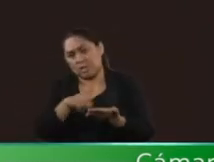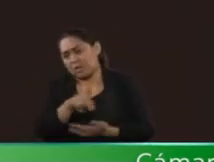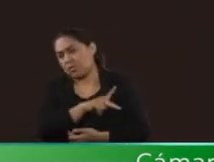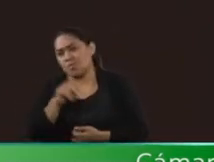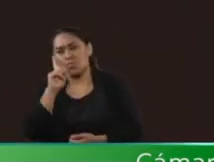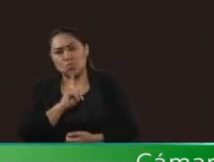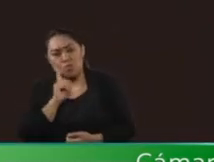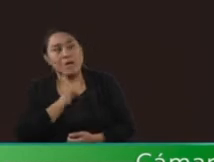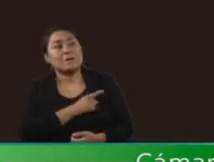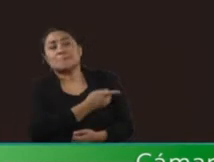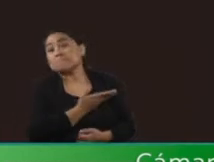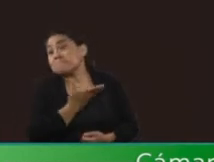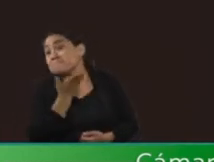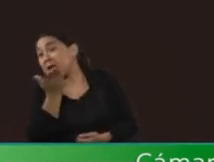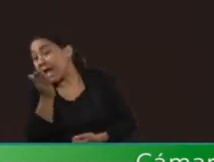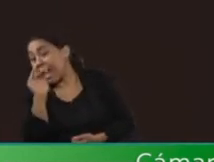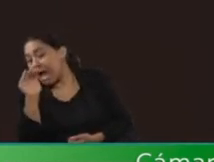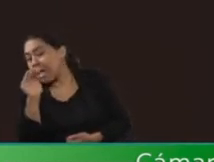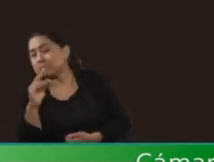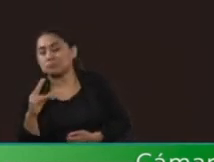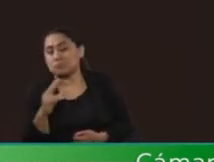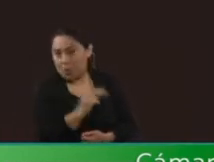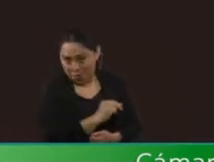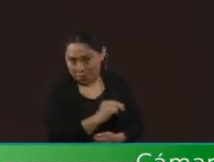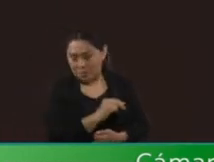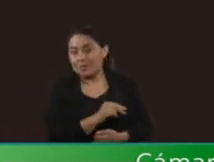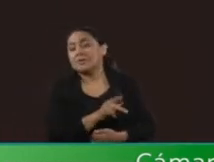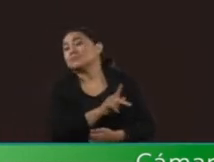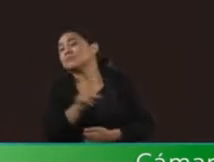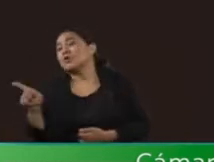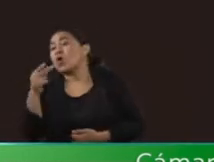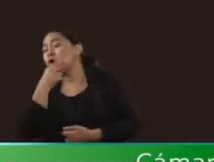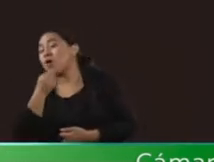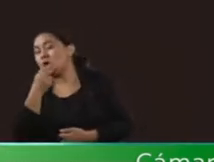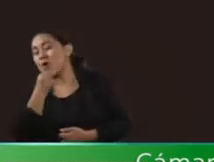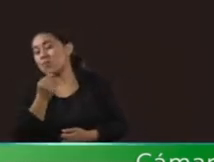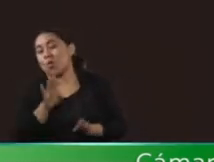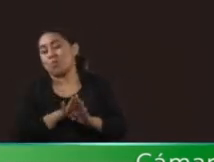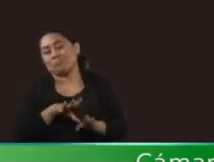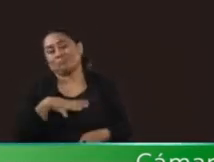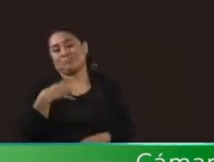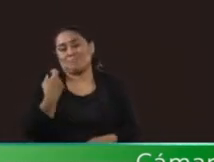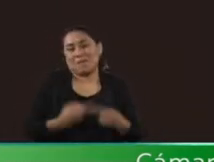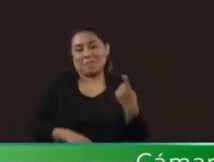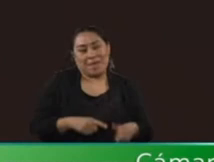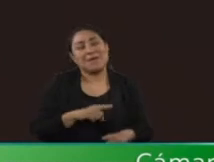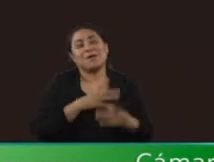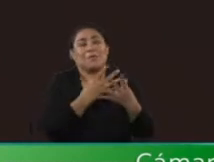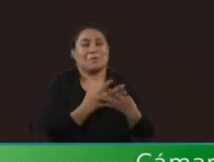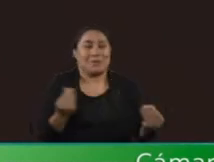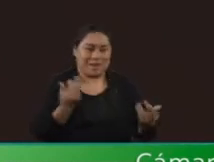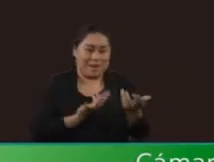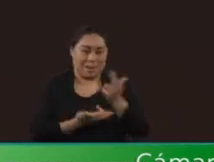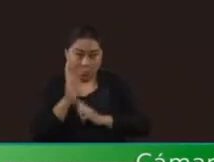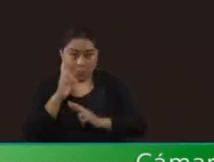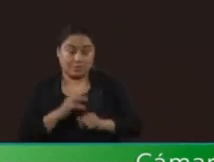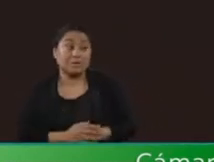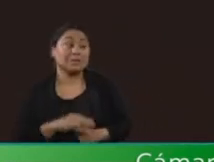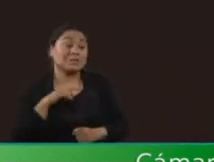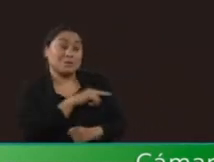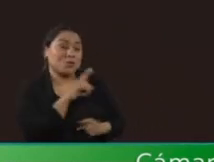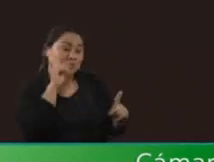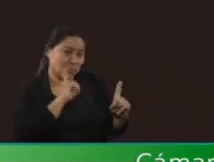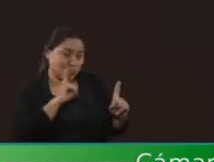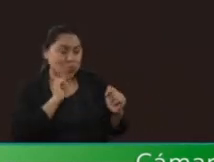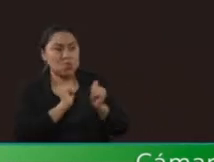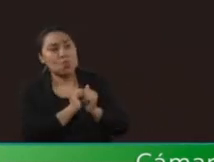petición fue rechazada en ese momento por los hombres que mandaban en nuestro país después de la Revolución Pese a que ella y